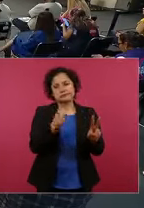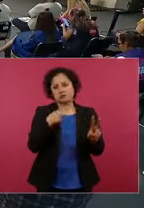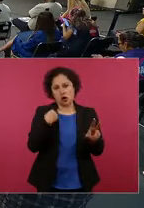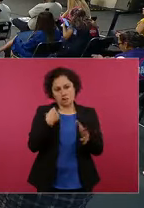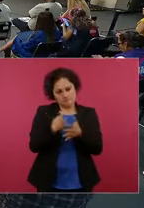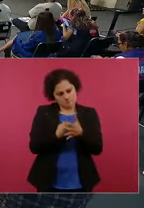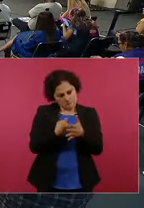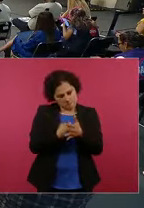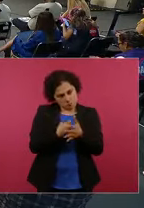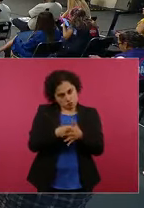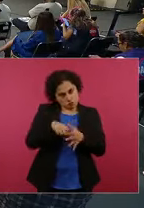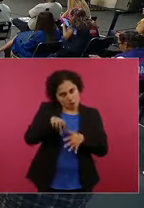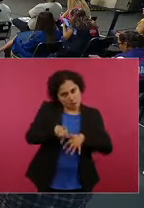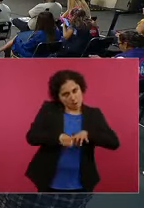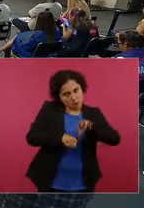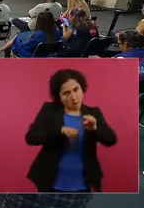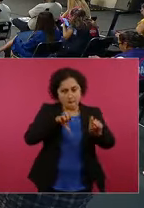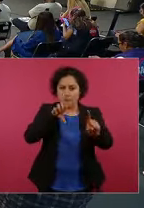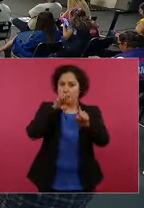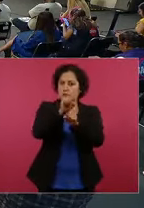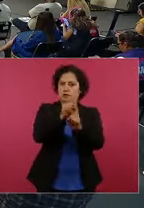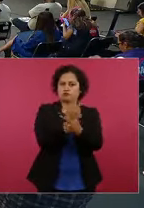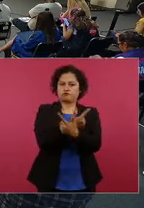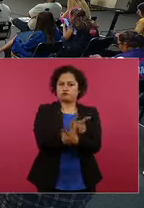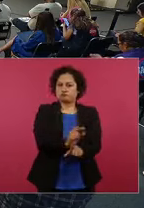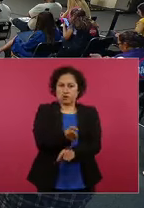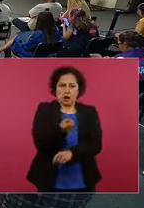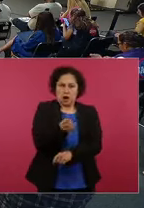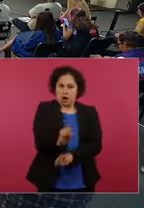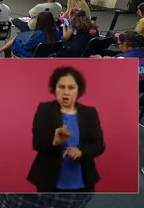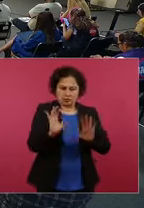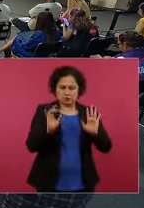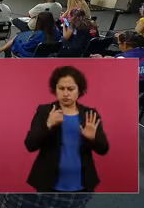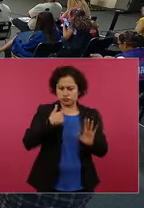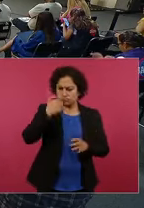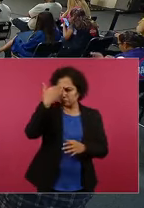Entonces, los denunciaba de que había un cerco informativo,